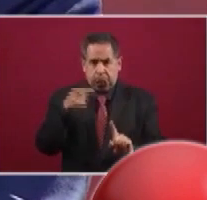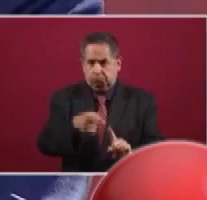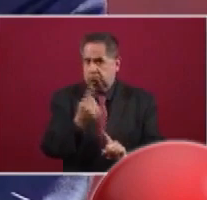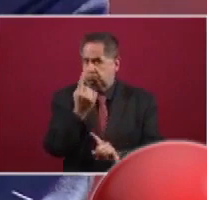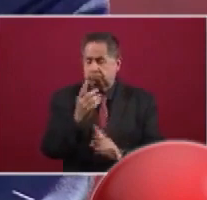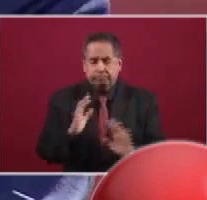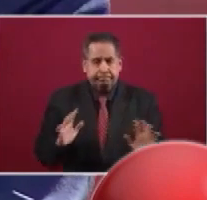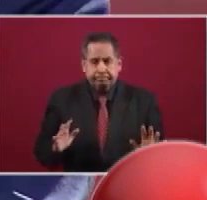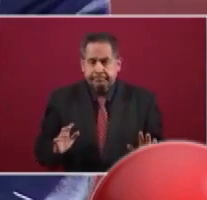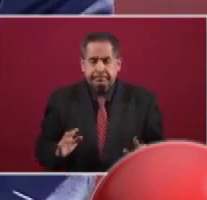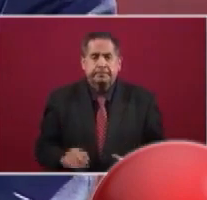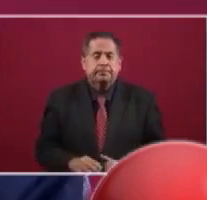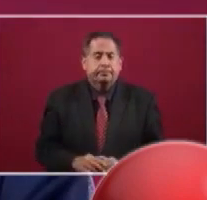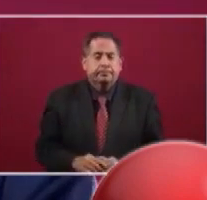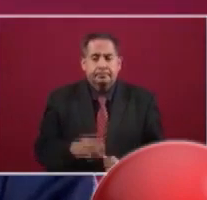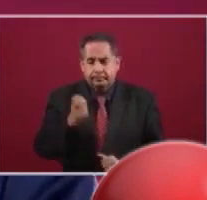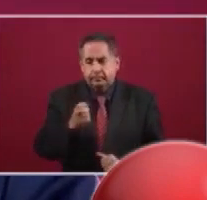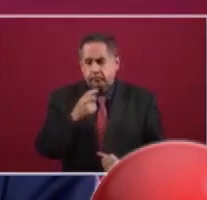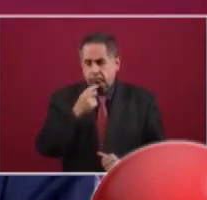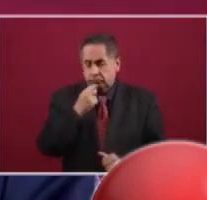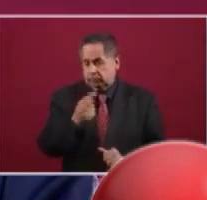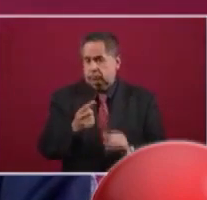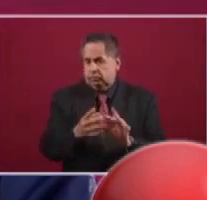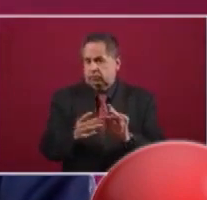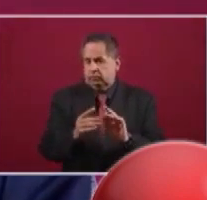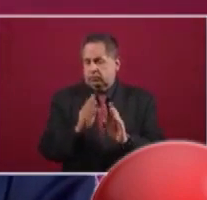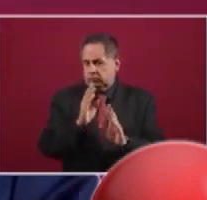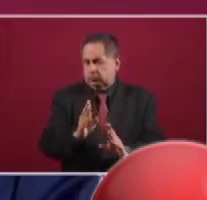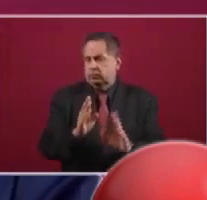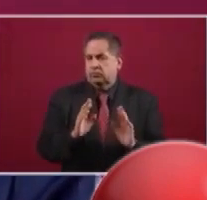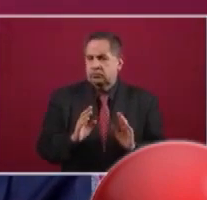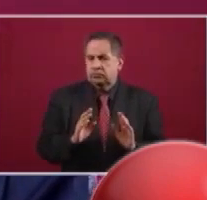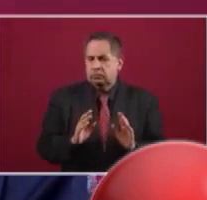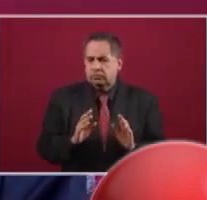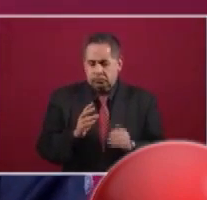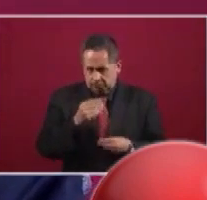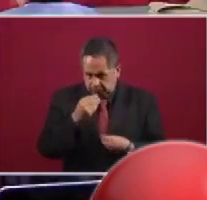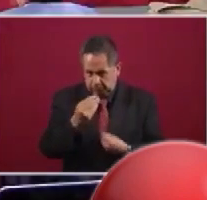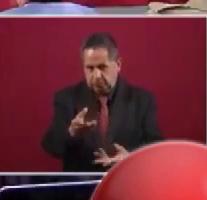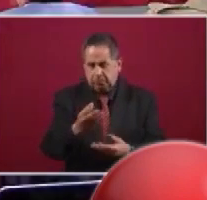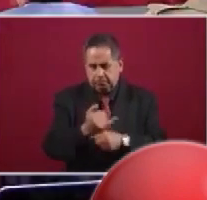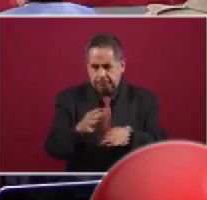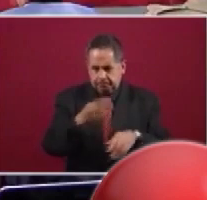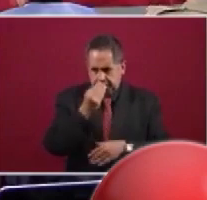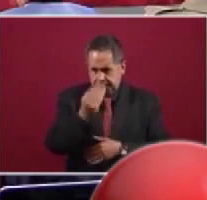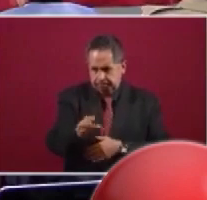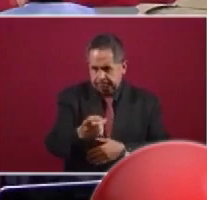esto. Eso es lo que le puedo informar.